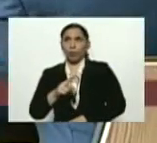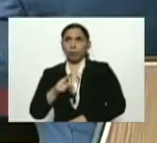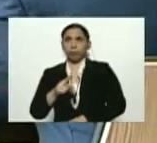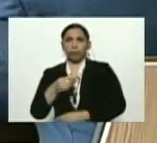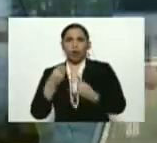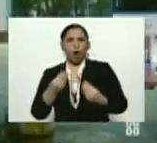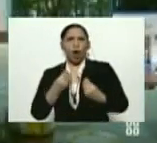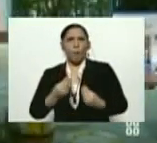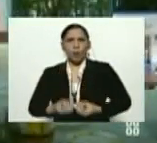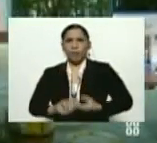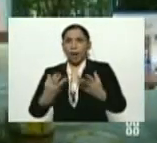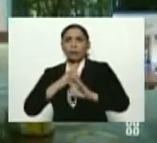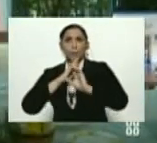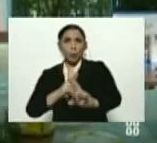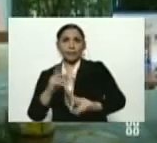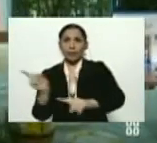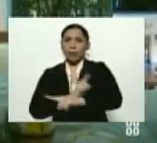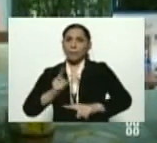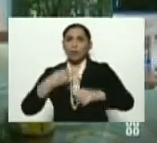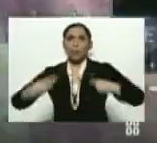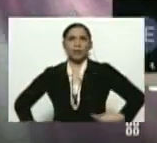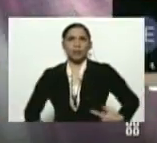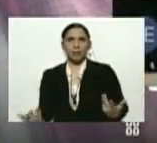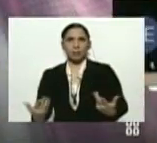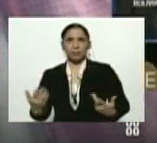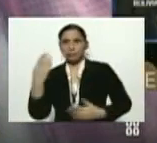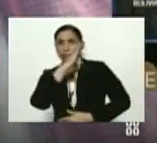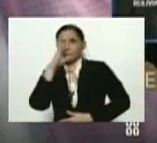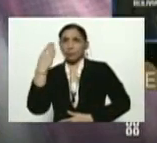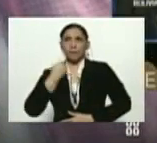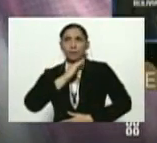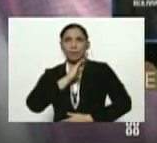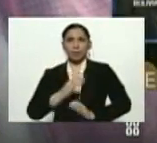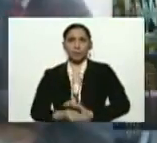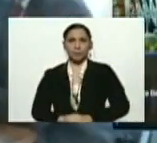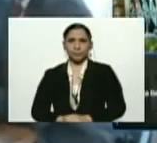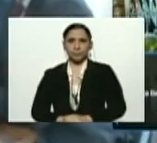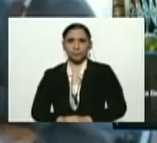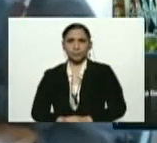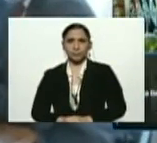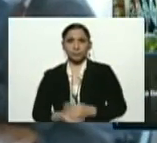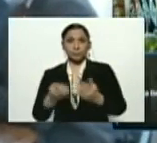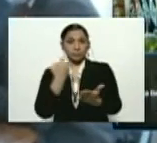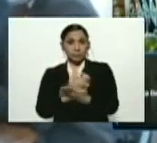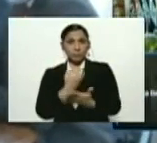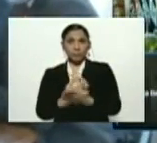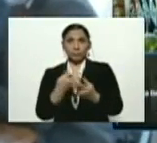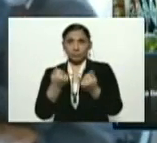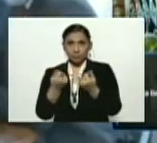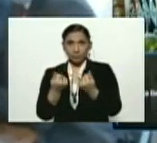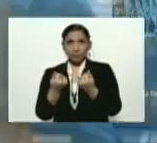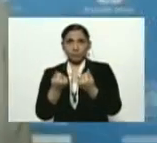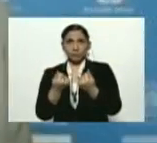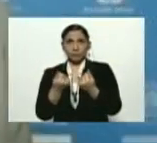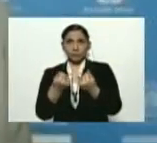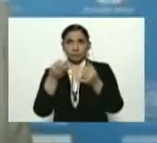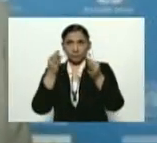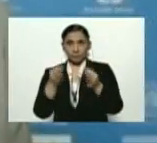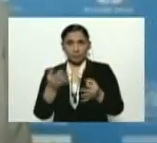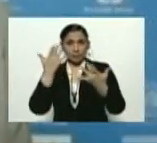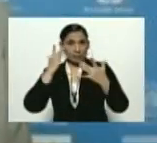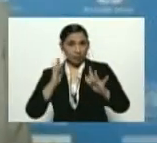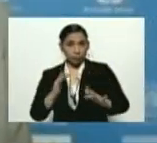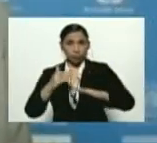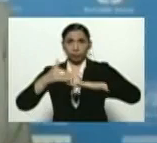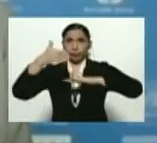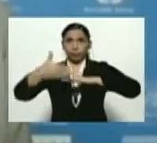respuestas eficaces a la humanidad en medio de esta pandemia. Y la economía que surta, la economía que llaman